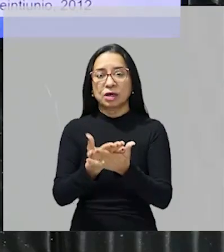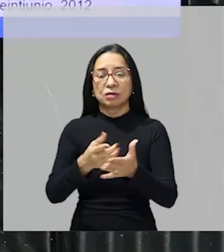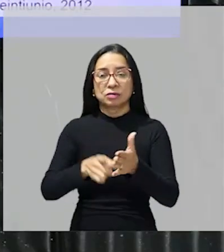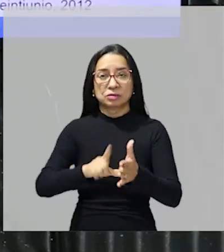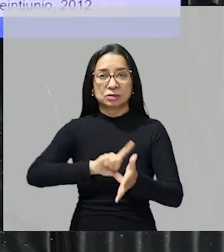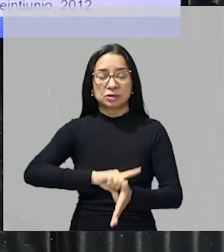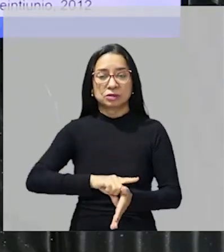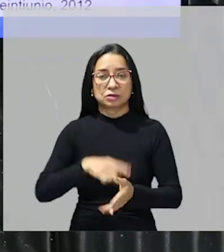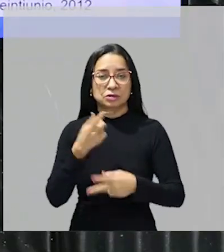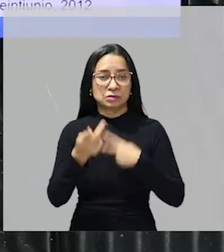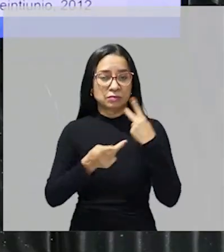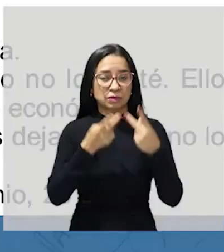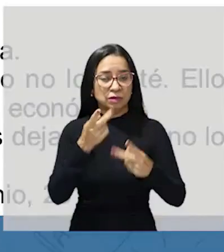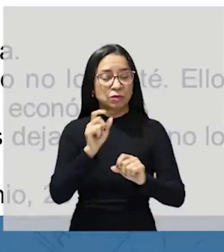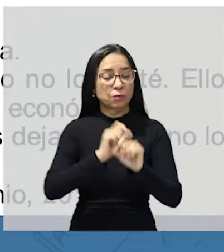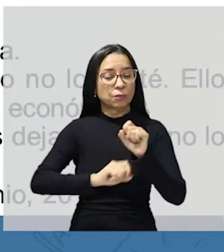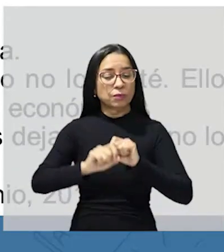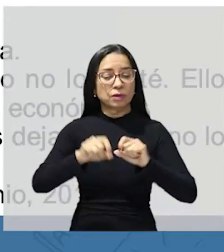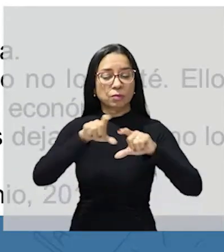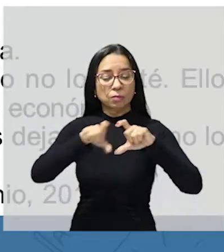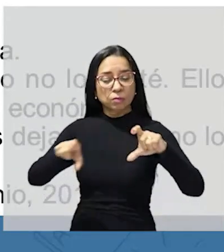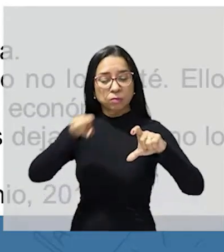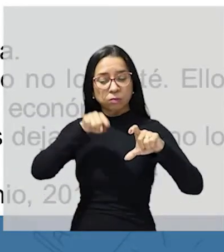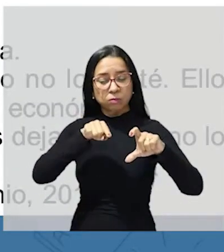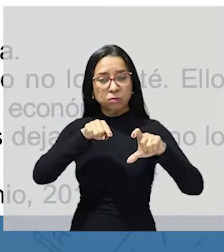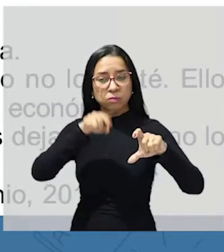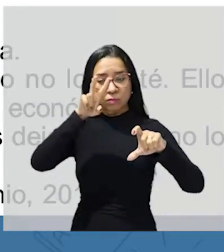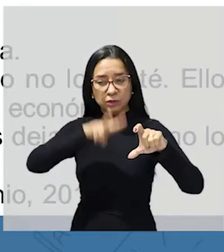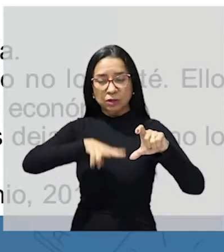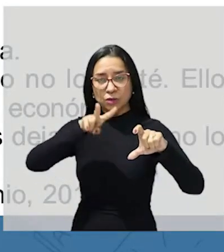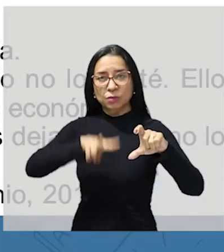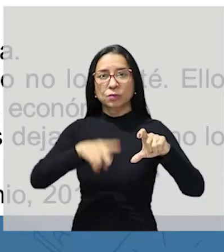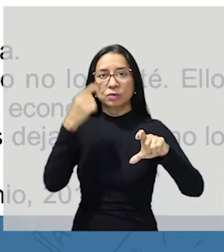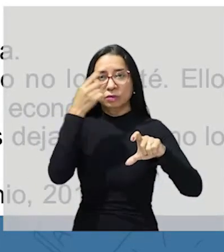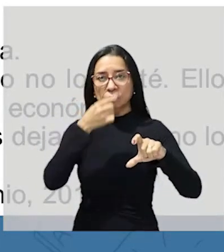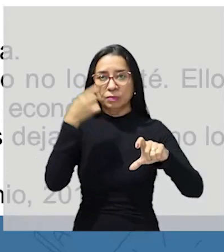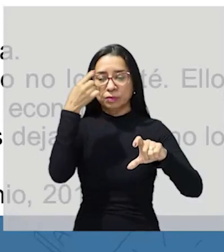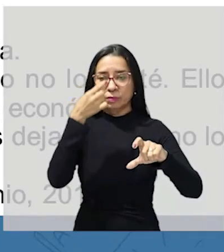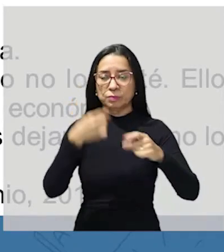E que diz o seguinte, que mañana no sé otro nombre de hoy. En